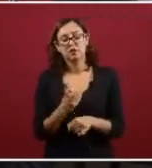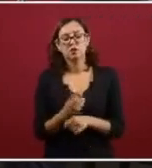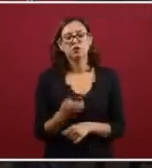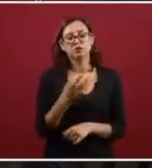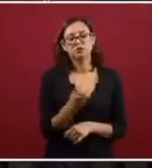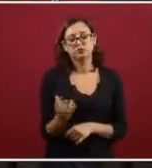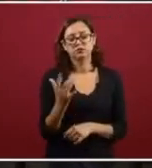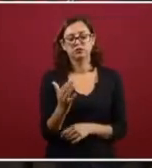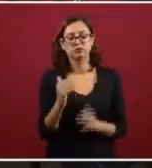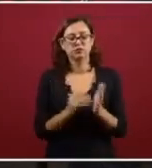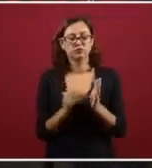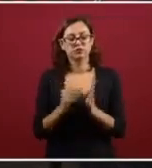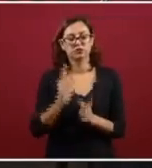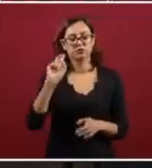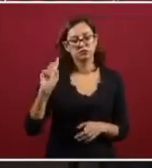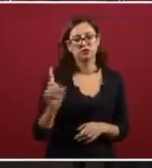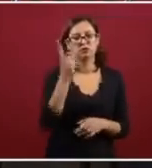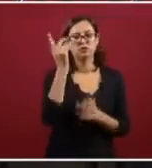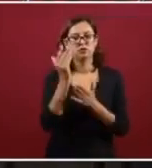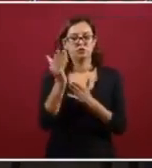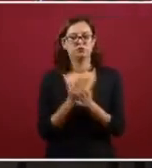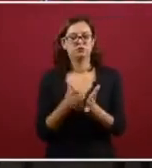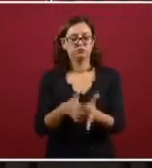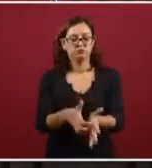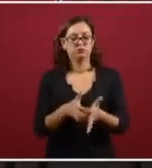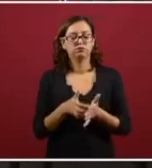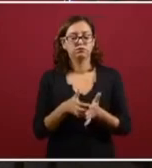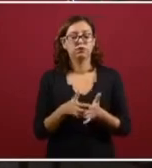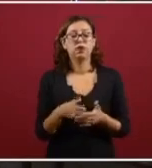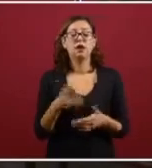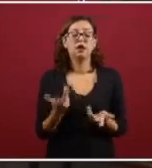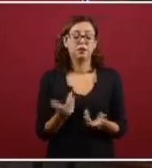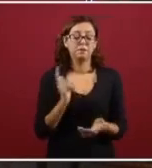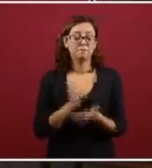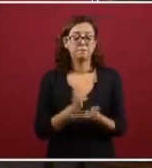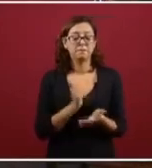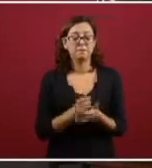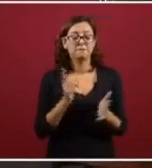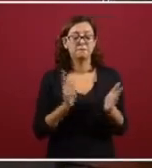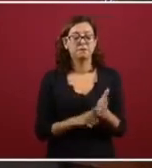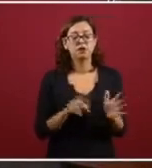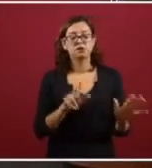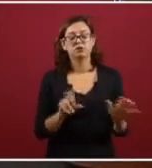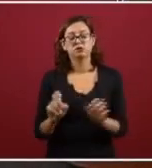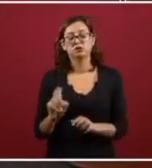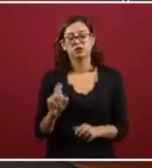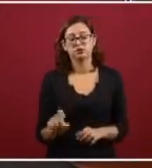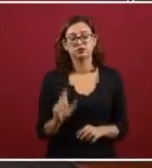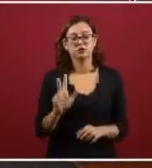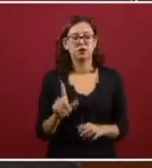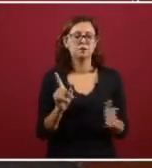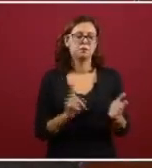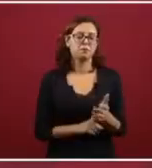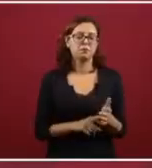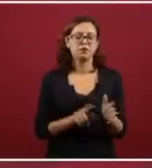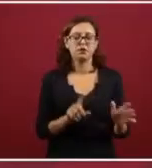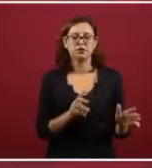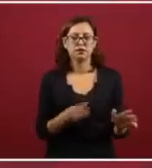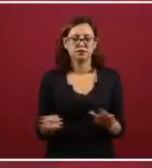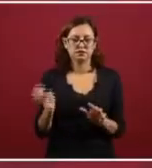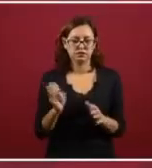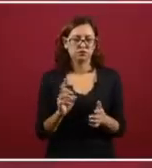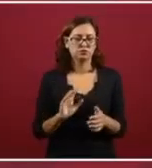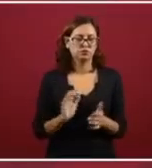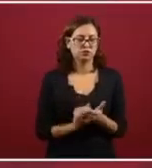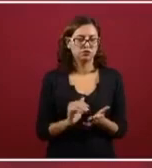de dólares. Los compromisos de pago pasaron de 1.838 a 1.382 millones de dólares. En